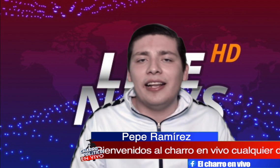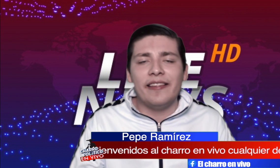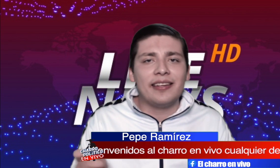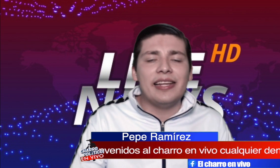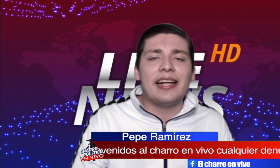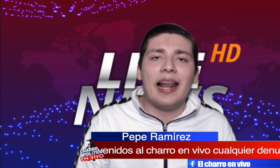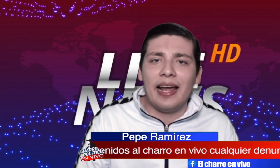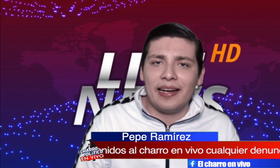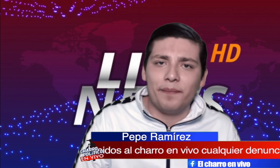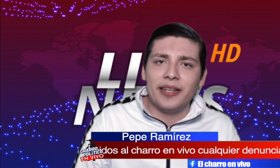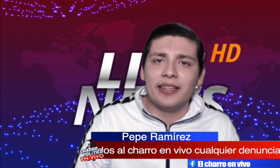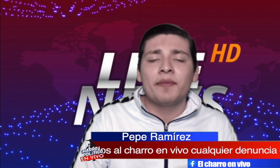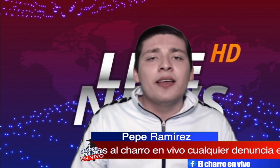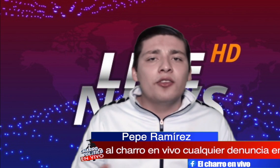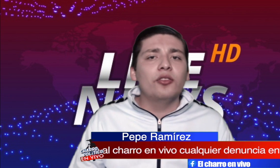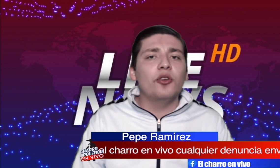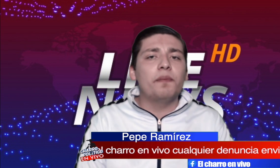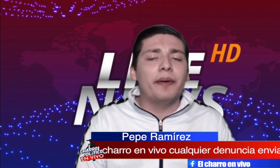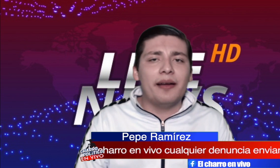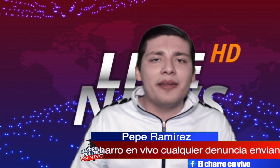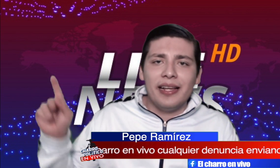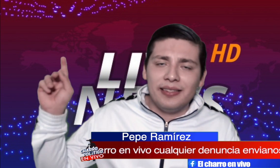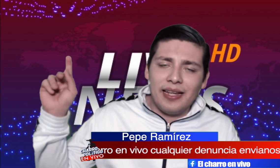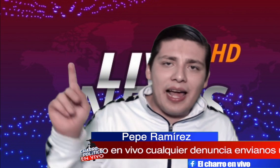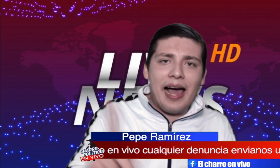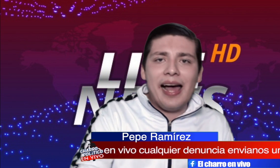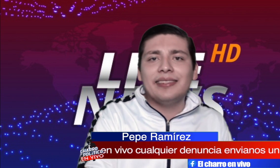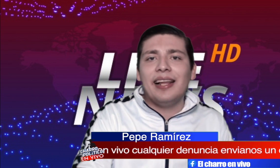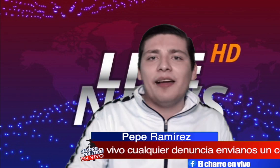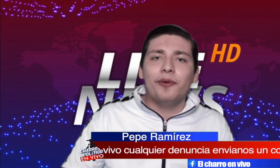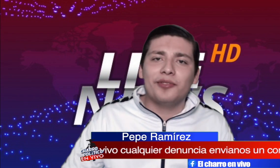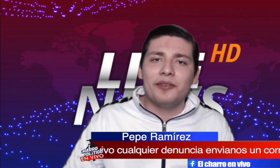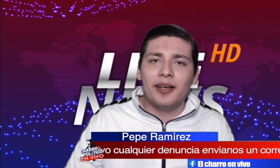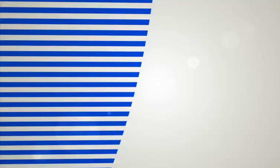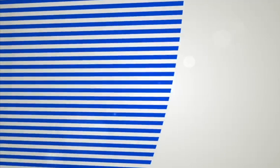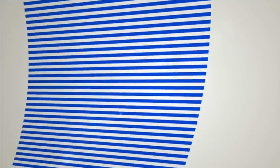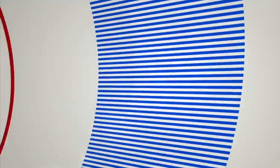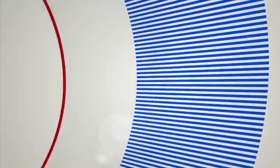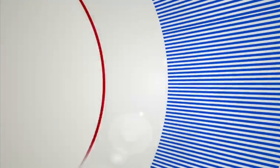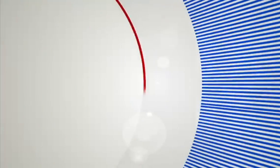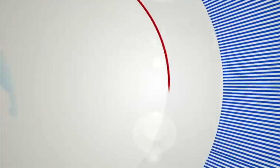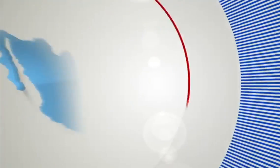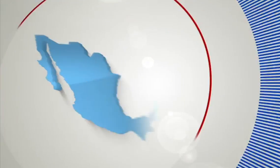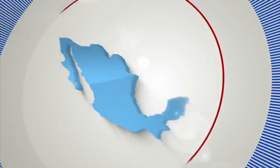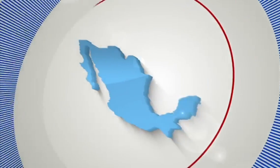a este canal y le des click a la campanita. Yo soy Pepe Ramírez. Hasta la próxima.